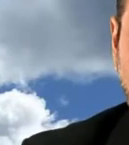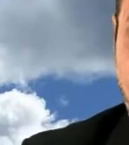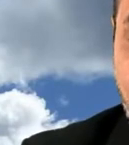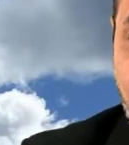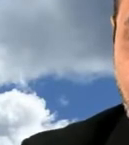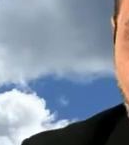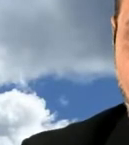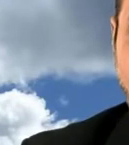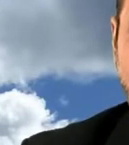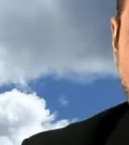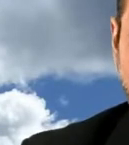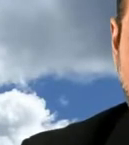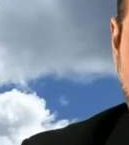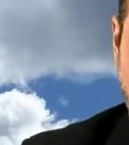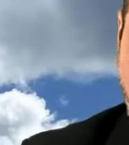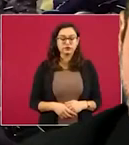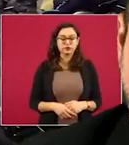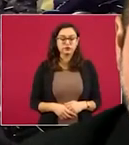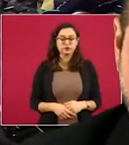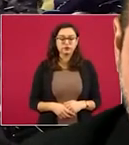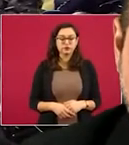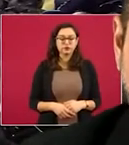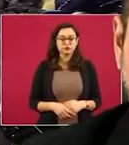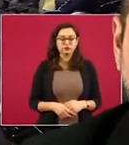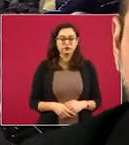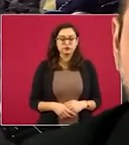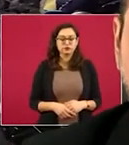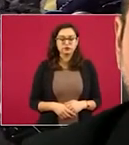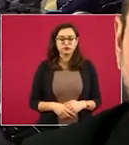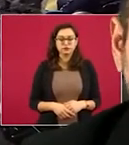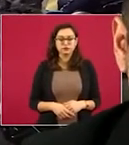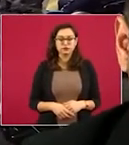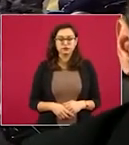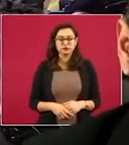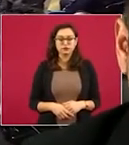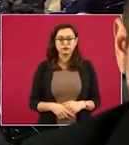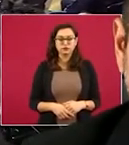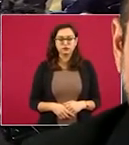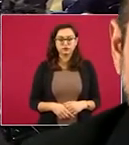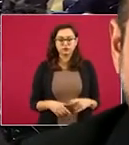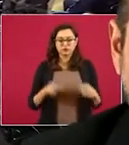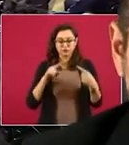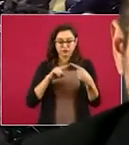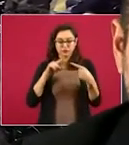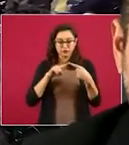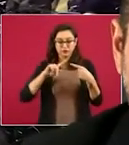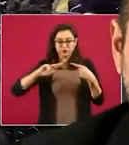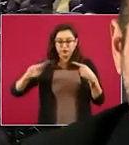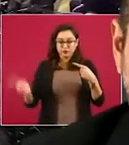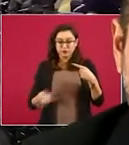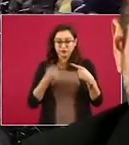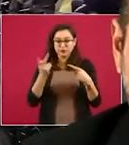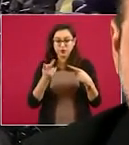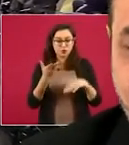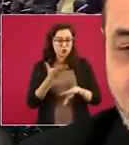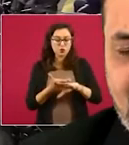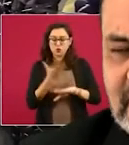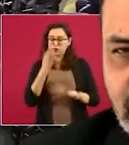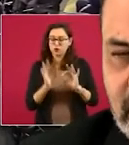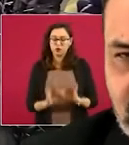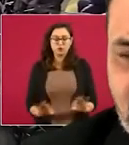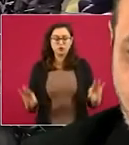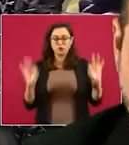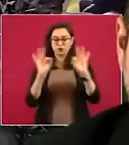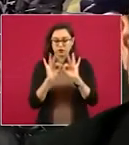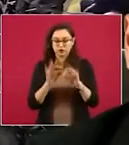pueblo de mexico lo aprueba o aprueba su gestión dijo el presidente entonces que él siempre tenía otro dato y